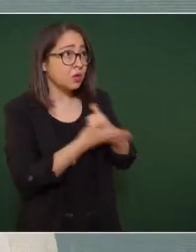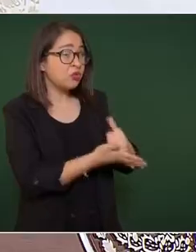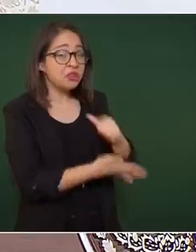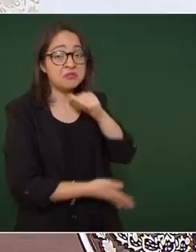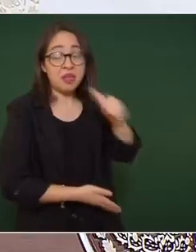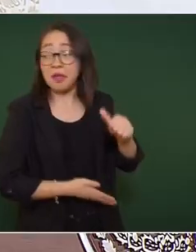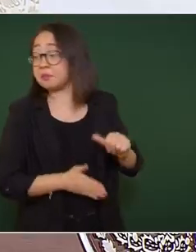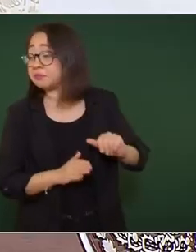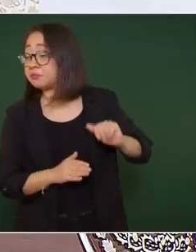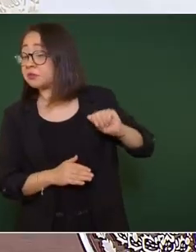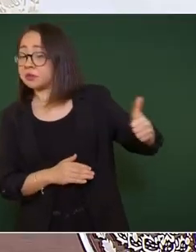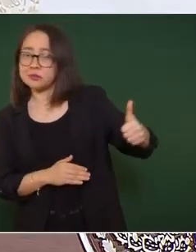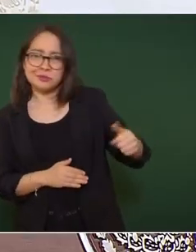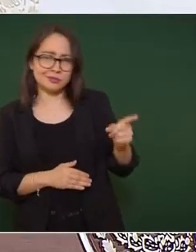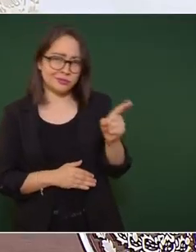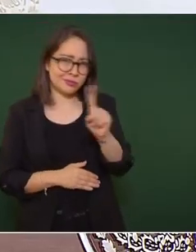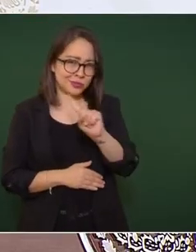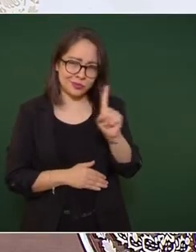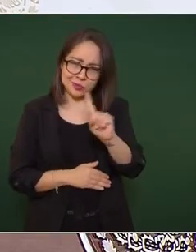humanitario.